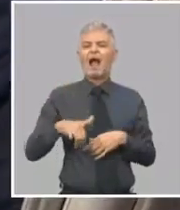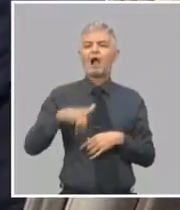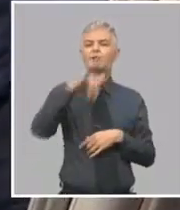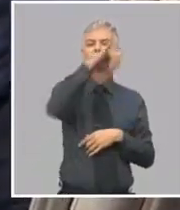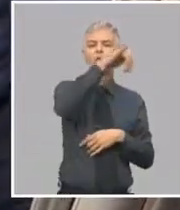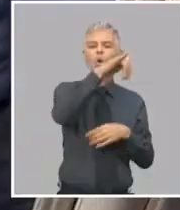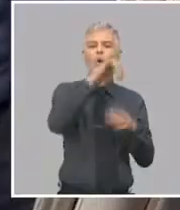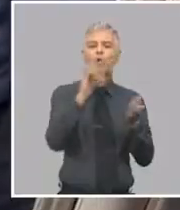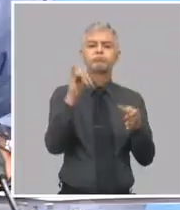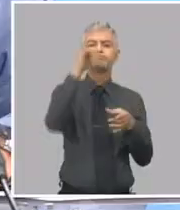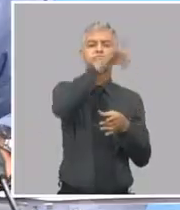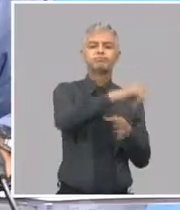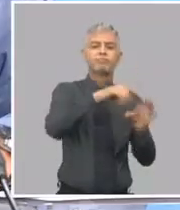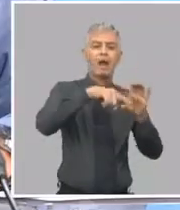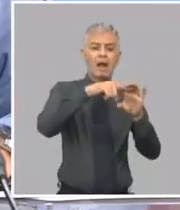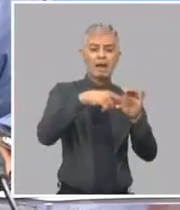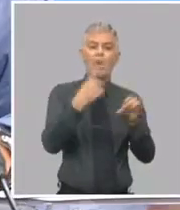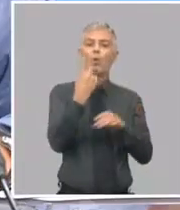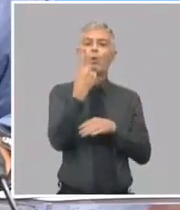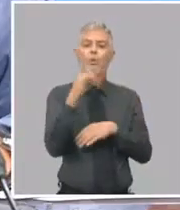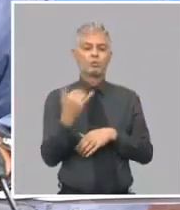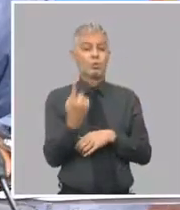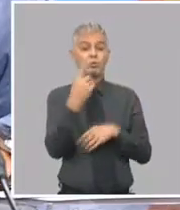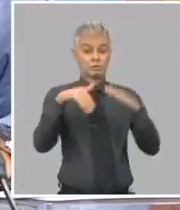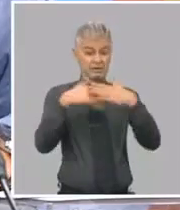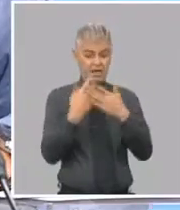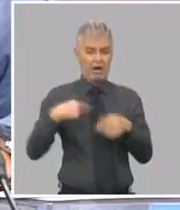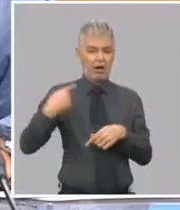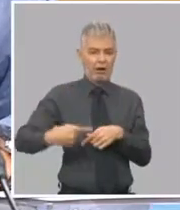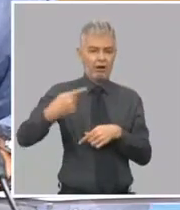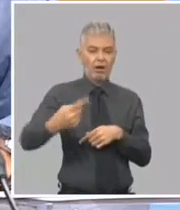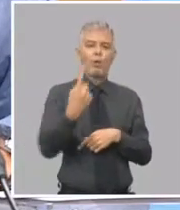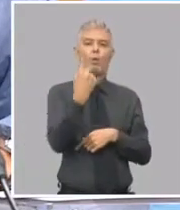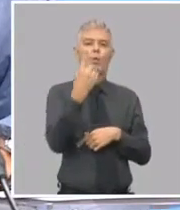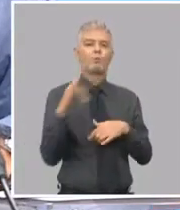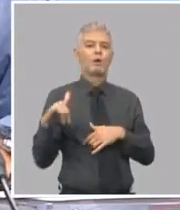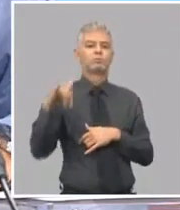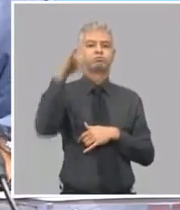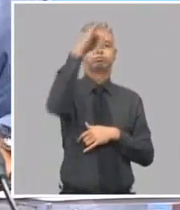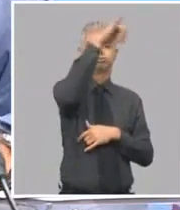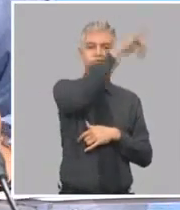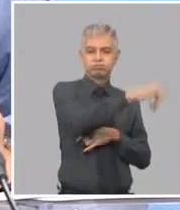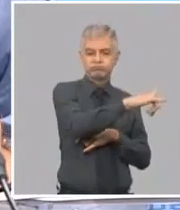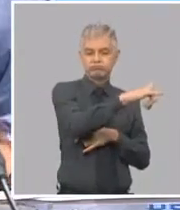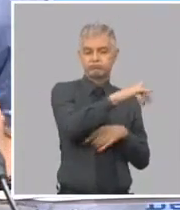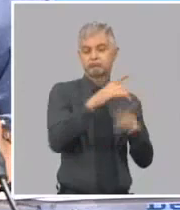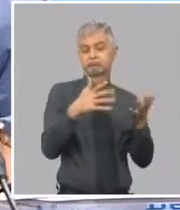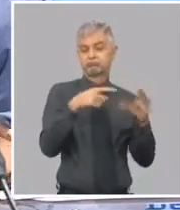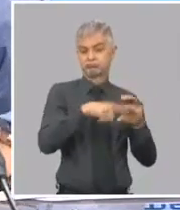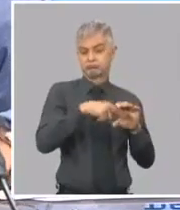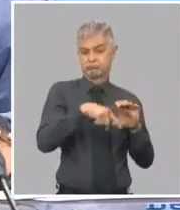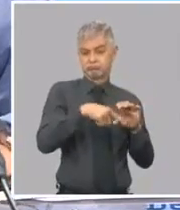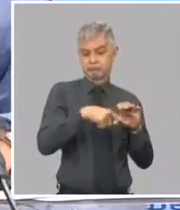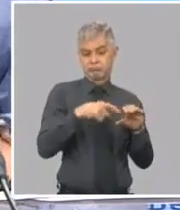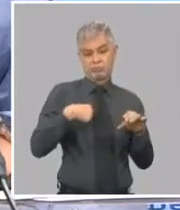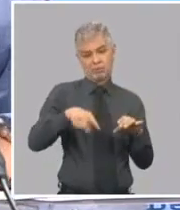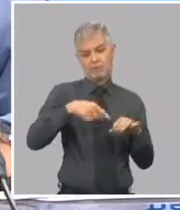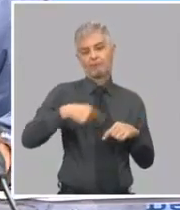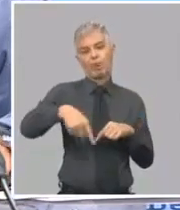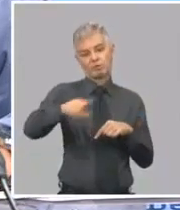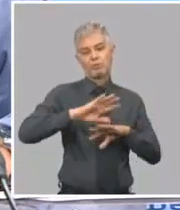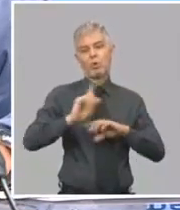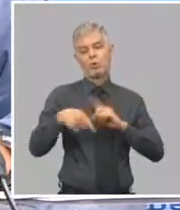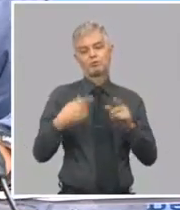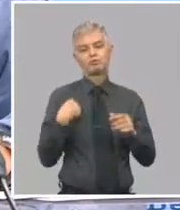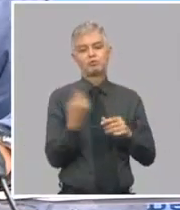es un vuelo diario de un vuelo diario gerona es un vuelo diario gerona y nosotros esperamos con la aviación próximamente hacer anuncios porque